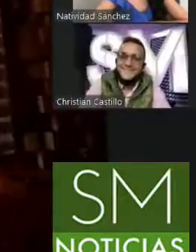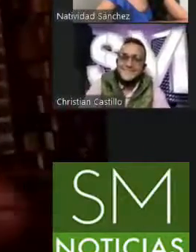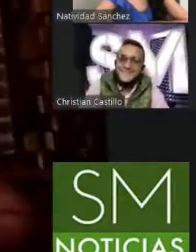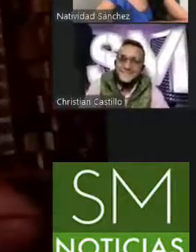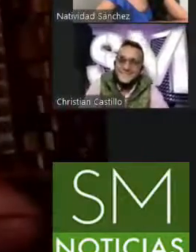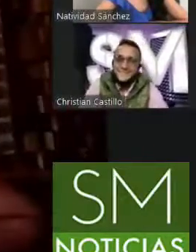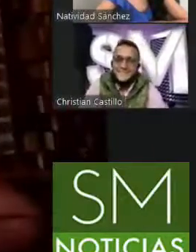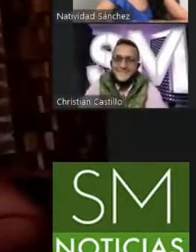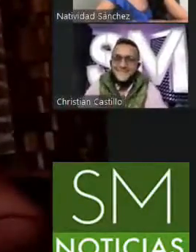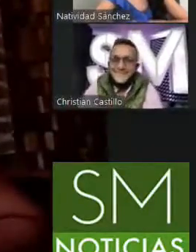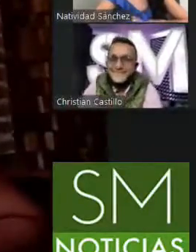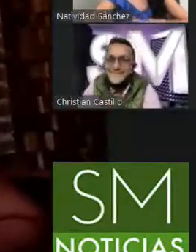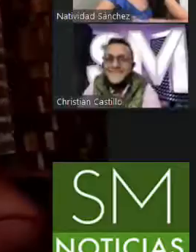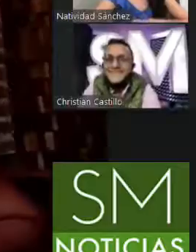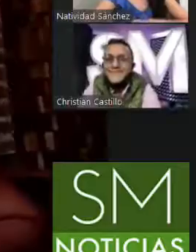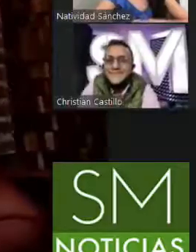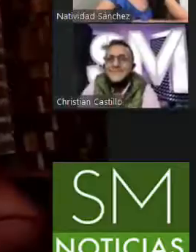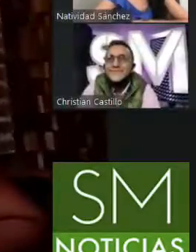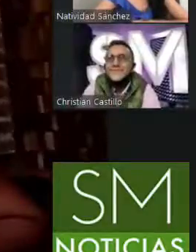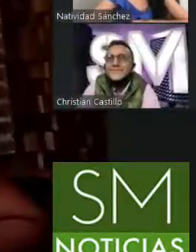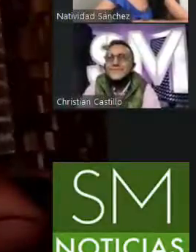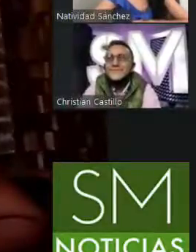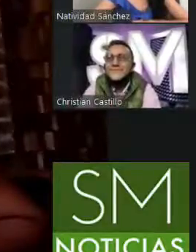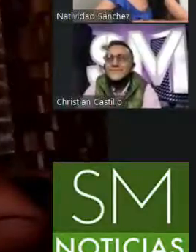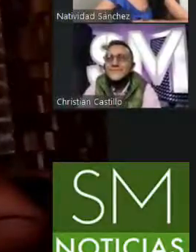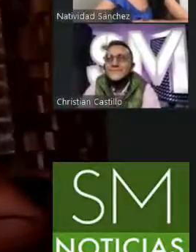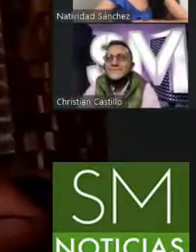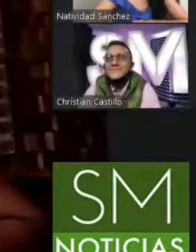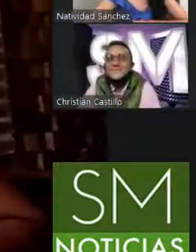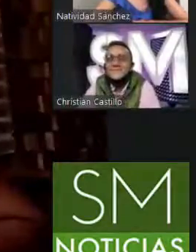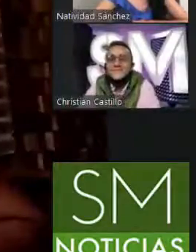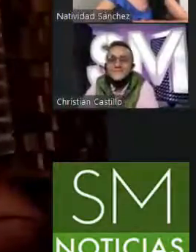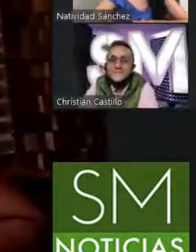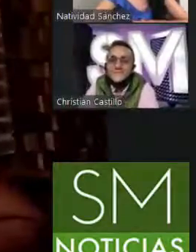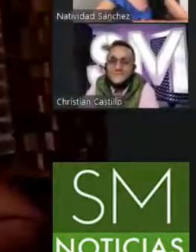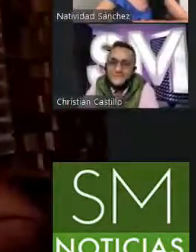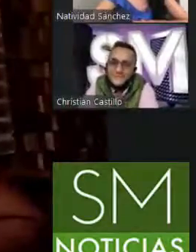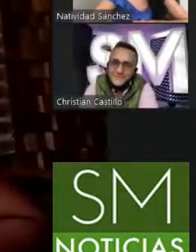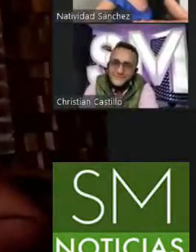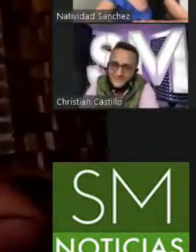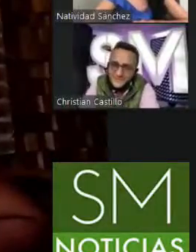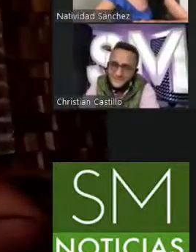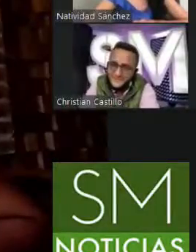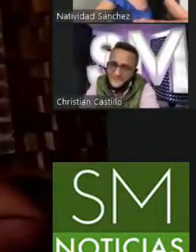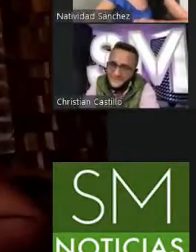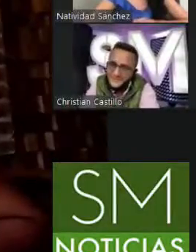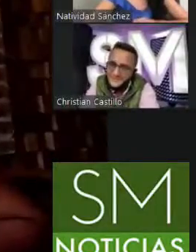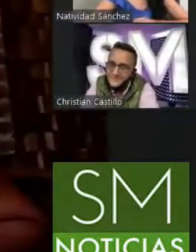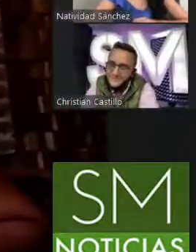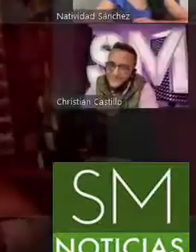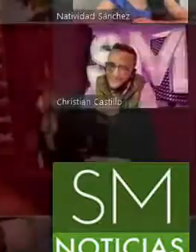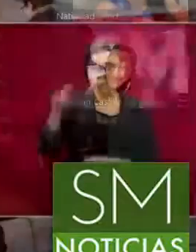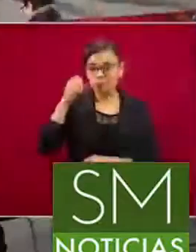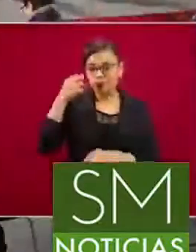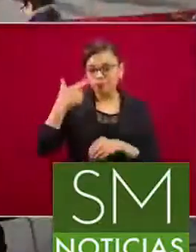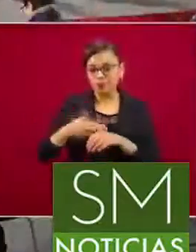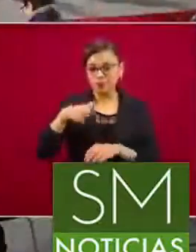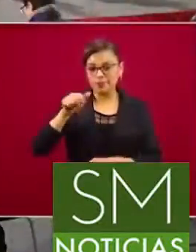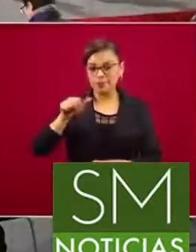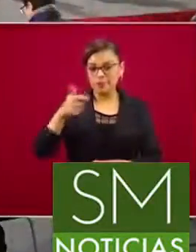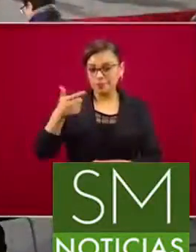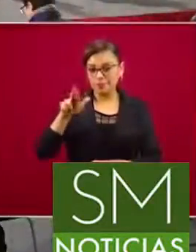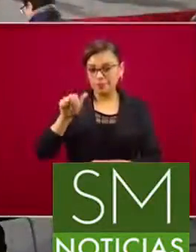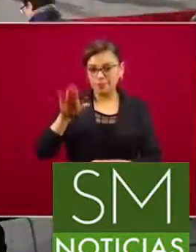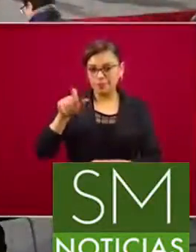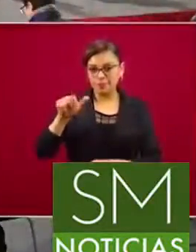nada, que tendrá toda la validez, pero no da fecha alguna de regreso a clases. Escuchamos lo que dijo en la mañanera. No